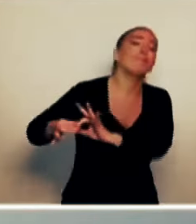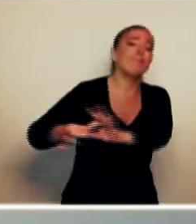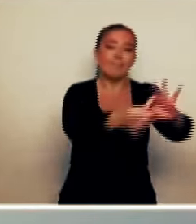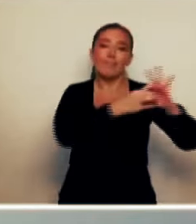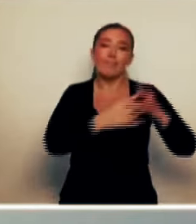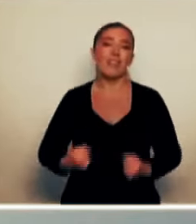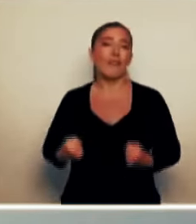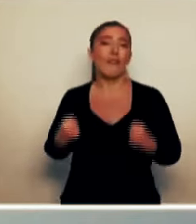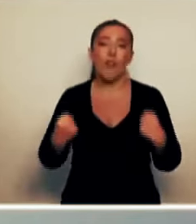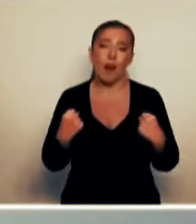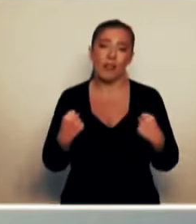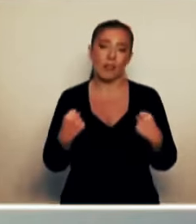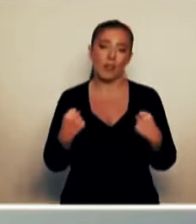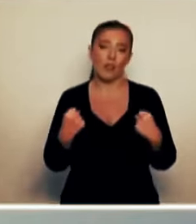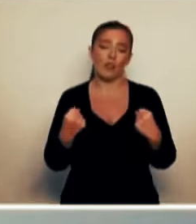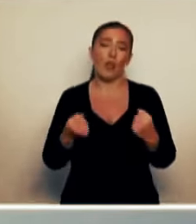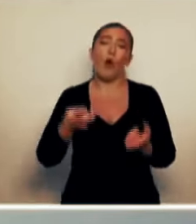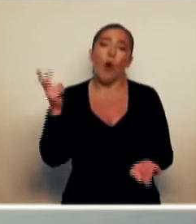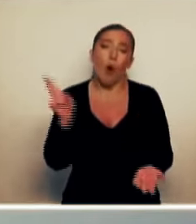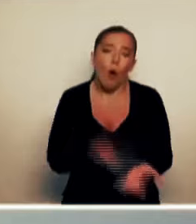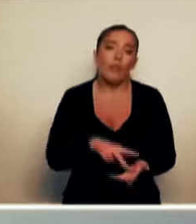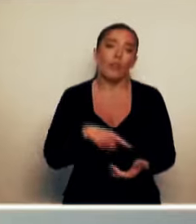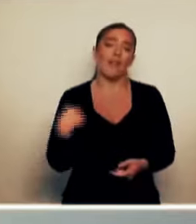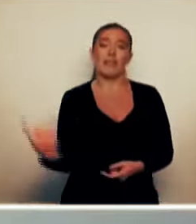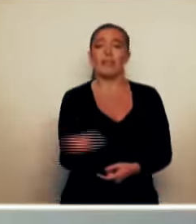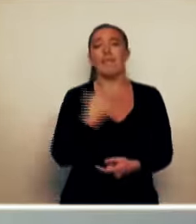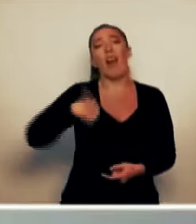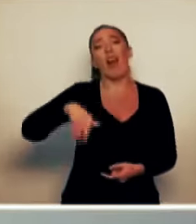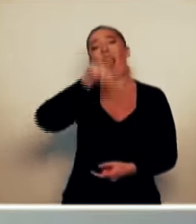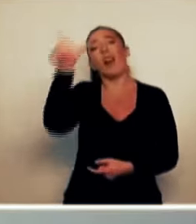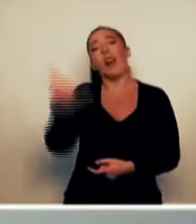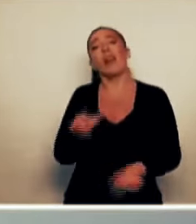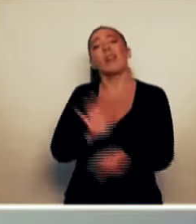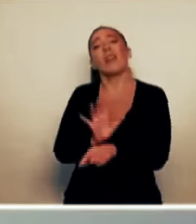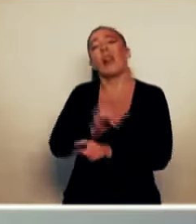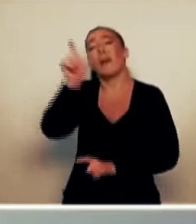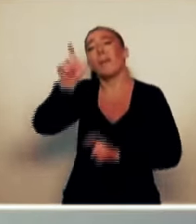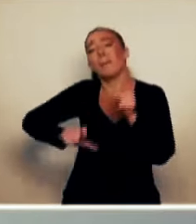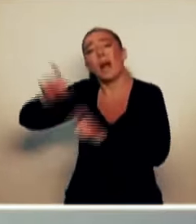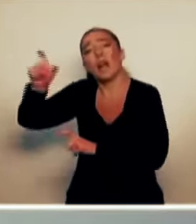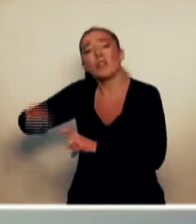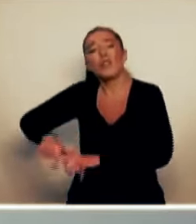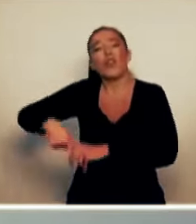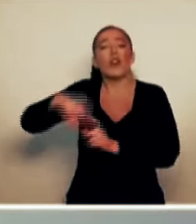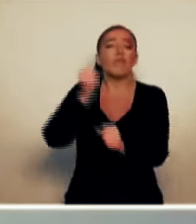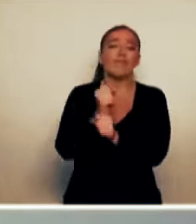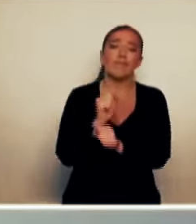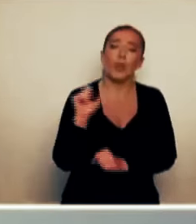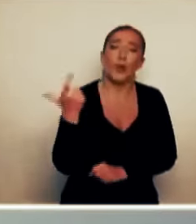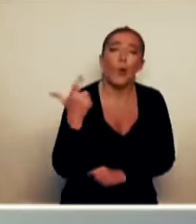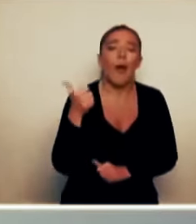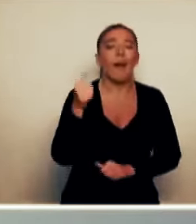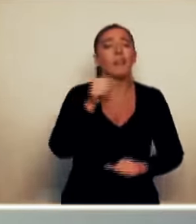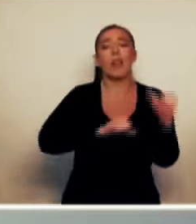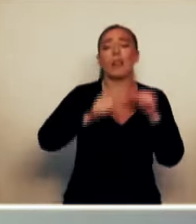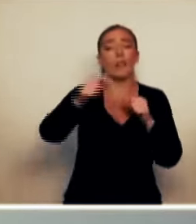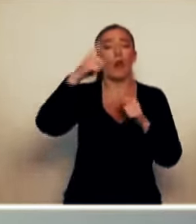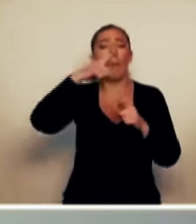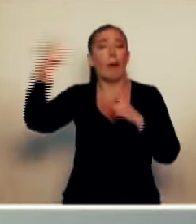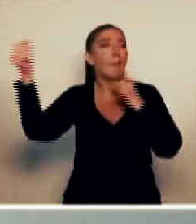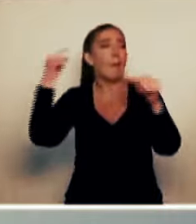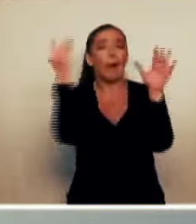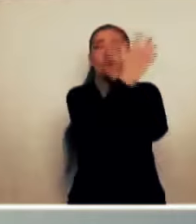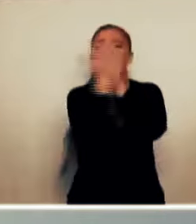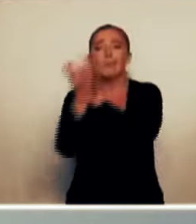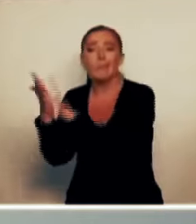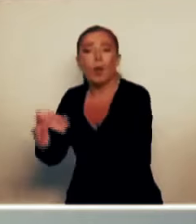todos, que no nos vuelvan a convertir a la Argentina en un páramo de desocupados, con científicos que se van. ¿Cuánto nos